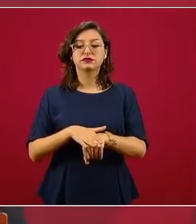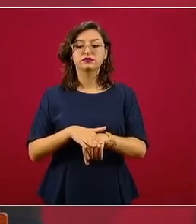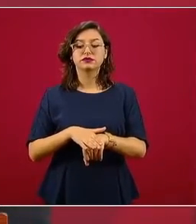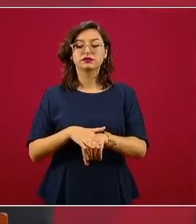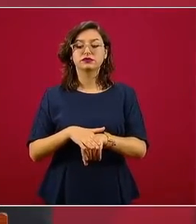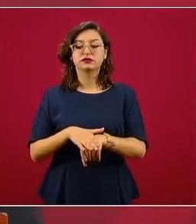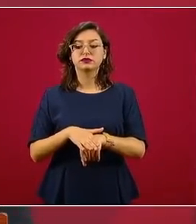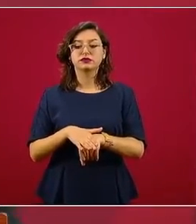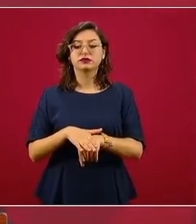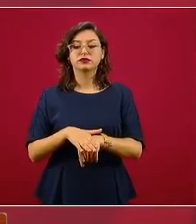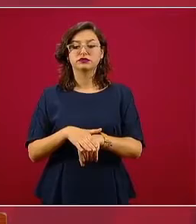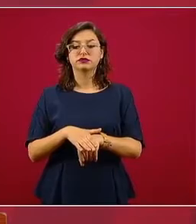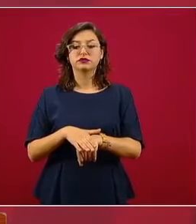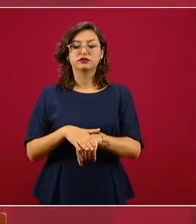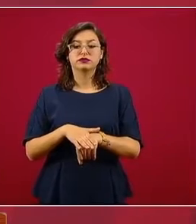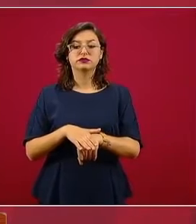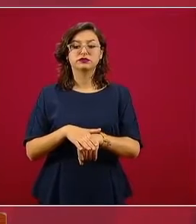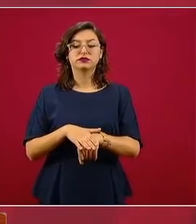disminución